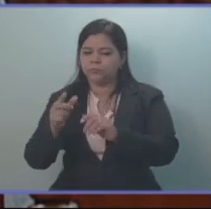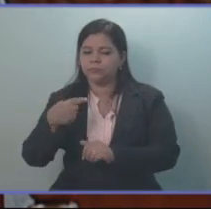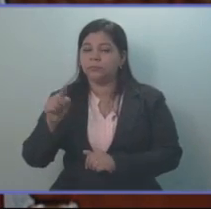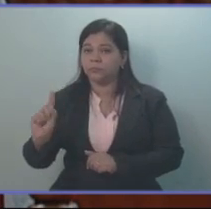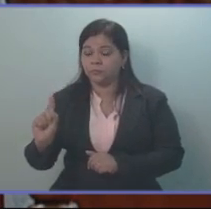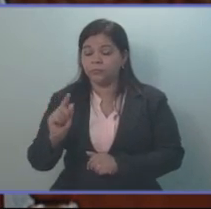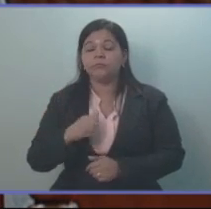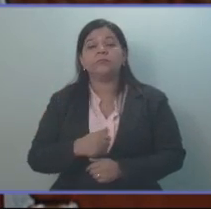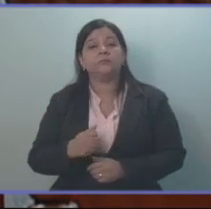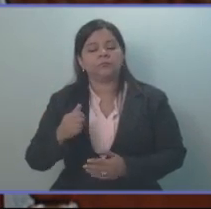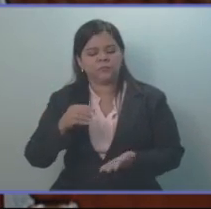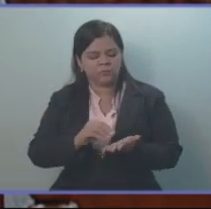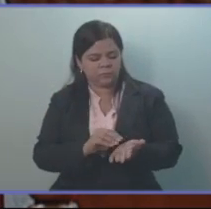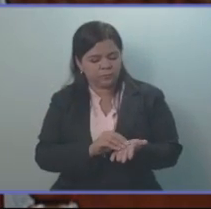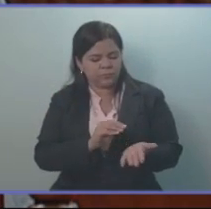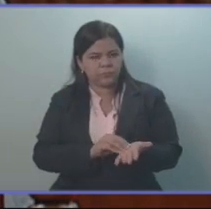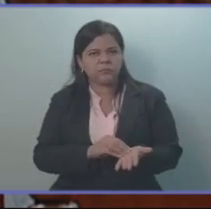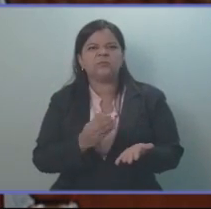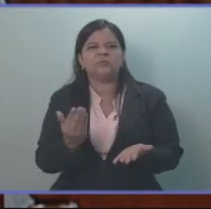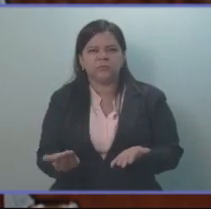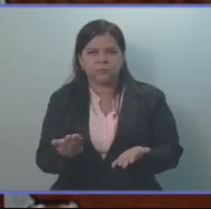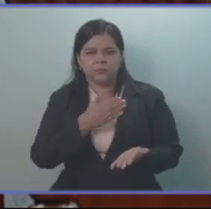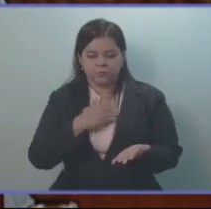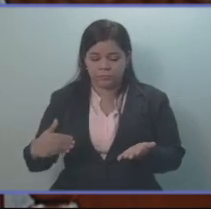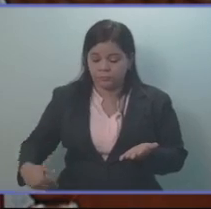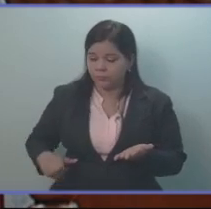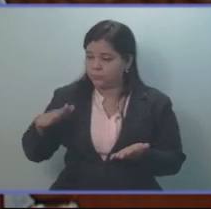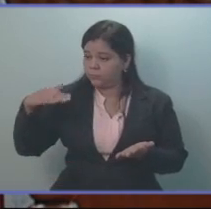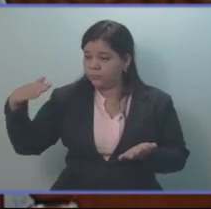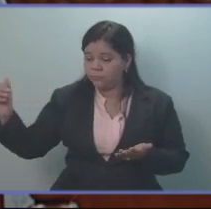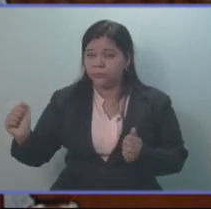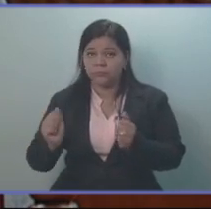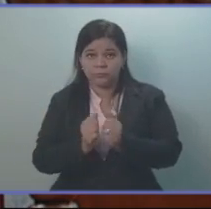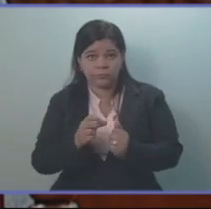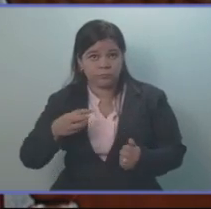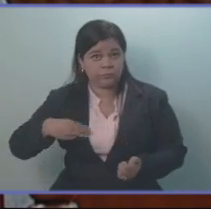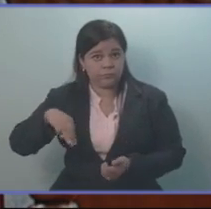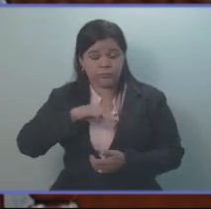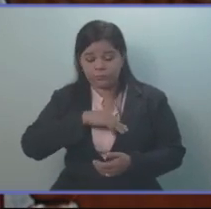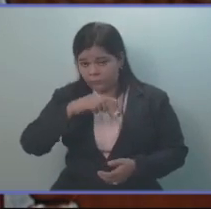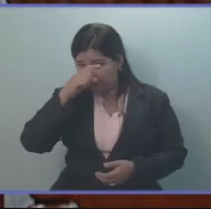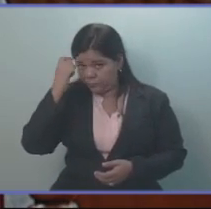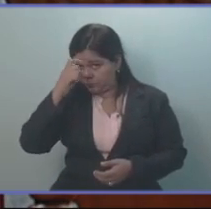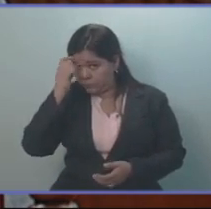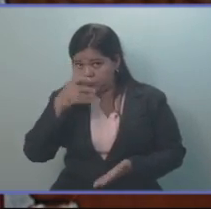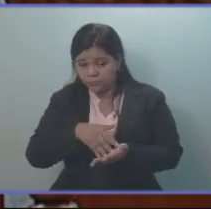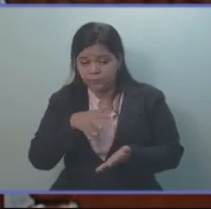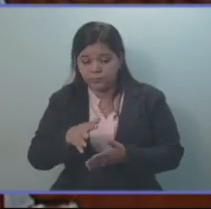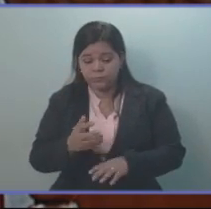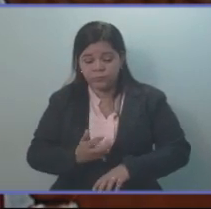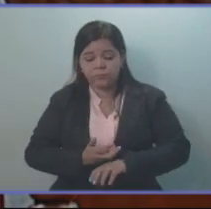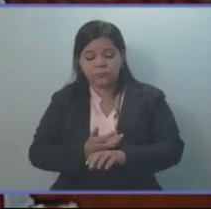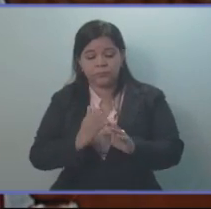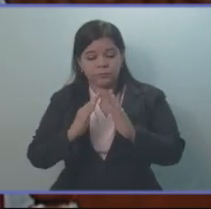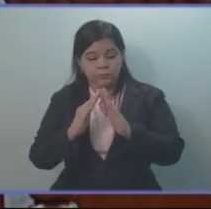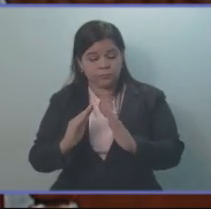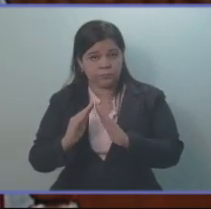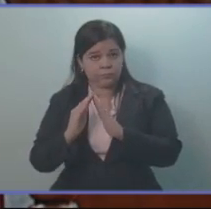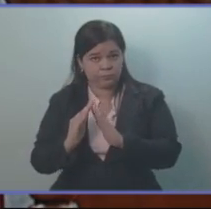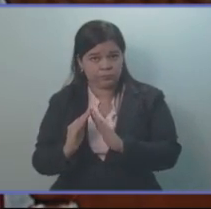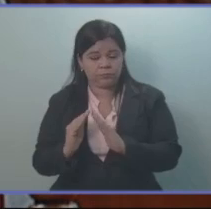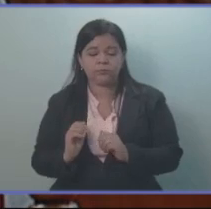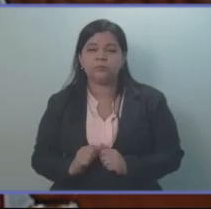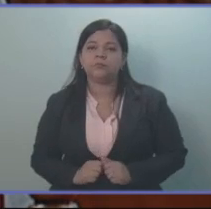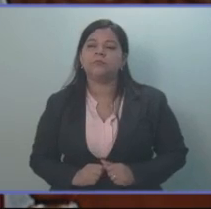69-6-2018-1, que contiene iniciativa del Presidente de la República por medio del Ministro de Obras Públicas, Transporte, Vivienda y